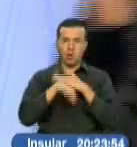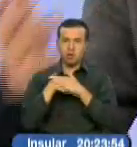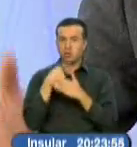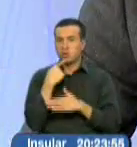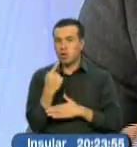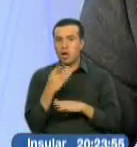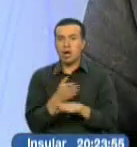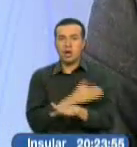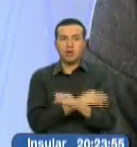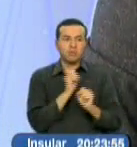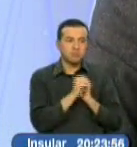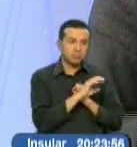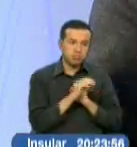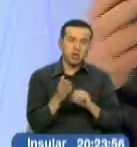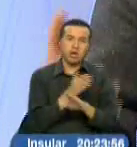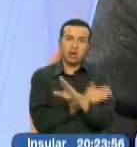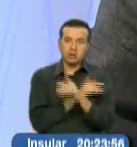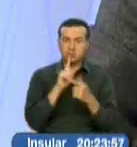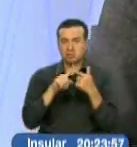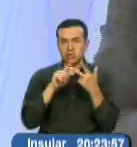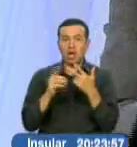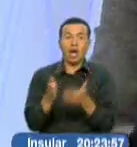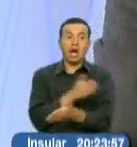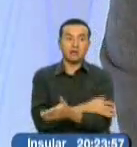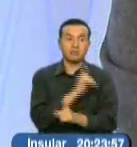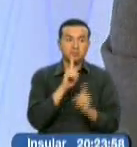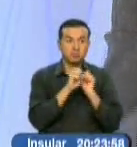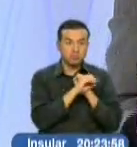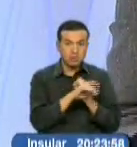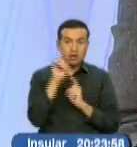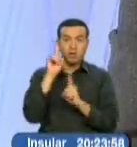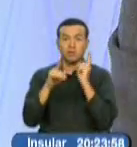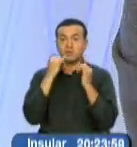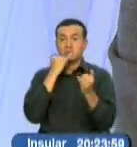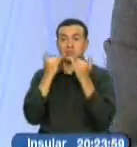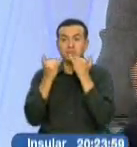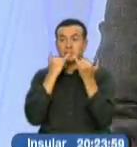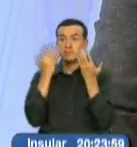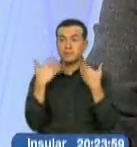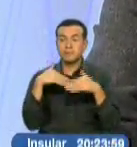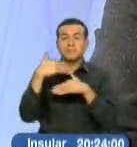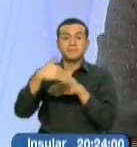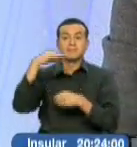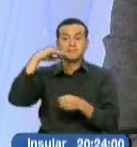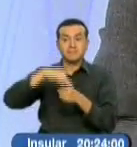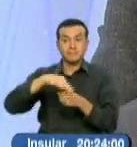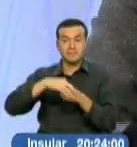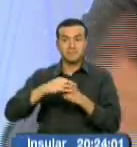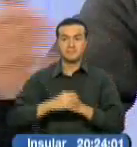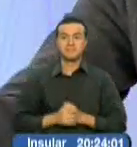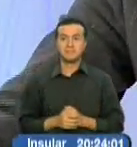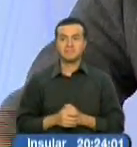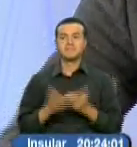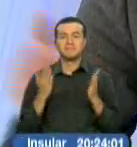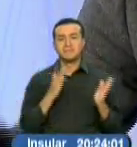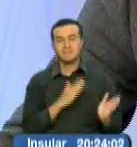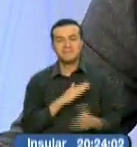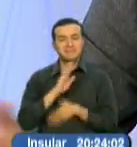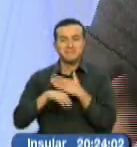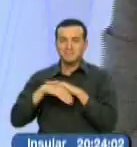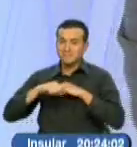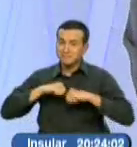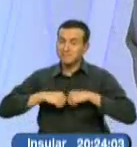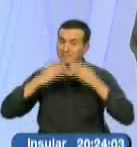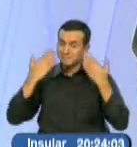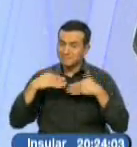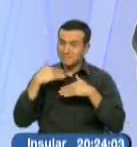de pre-campaña que se dieron en su momento, en actos de campaña anticipada, hoy en presuntas infracciones ya postelectorales. Obviamente hay todo un tratamiento, todo un debido